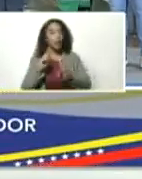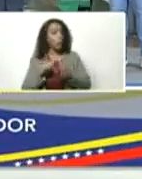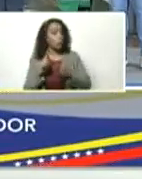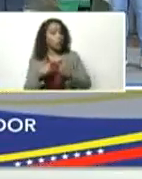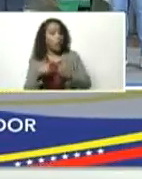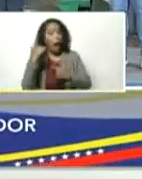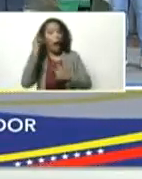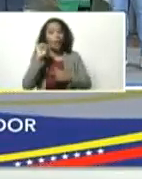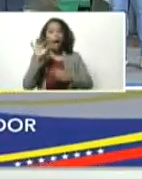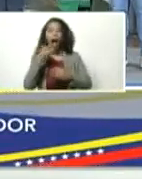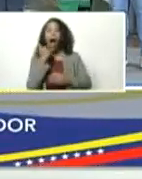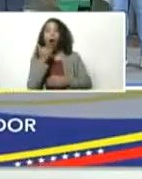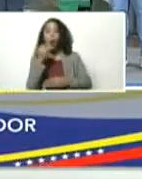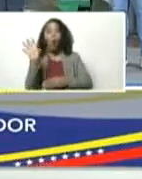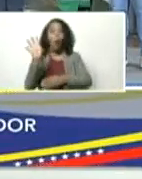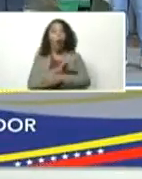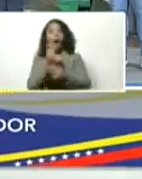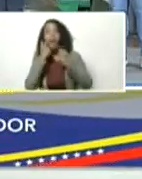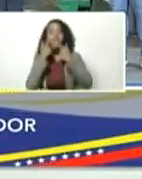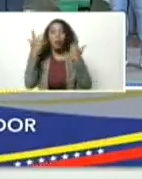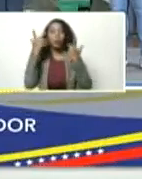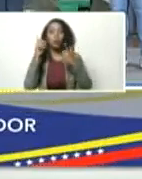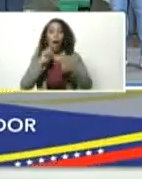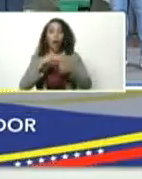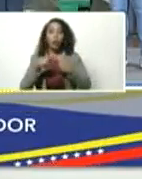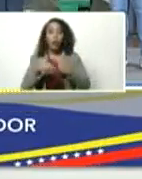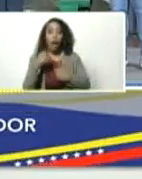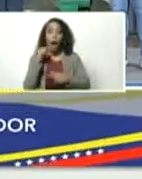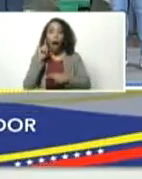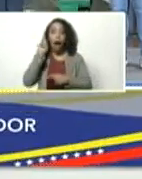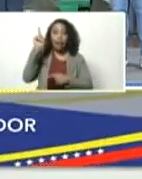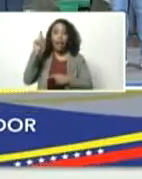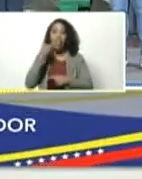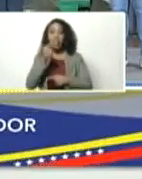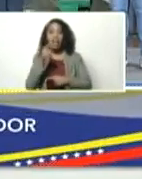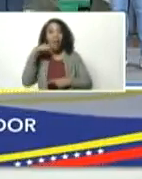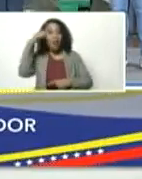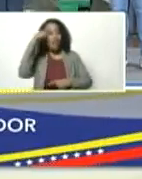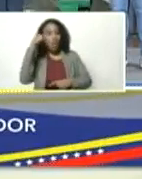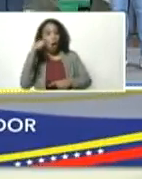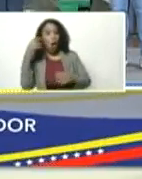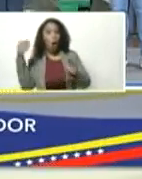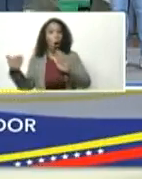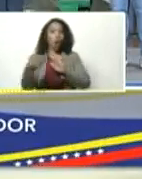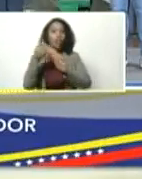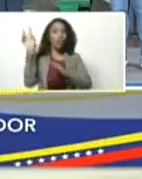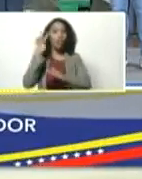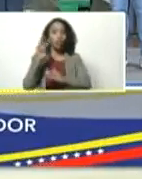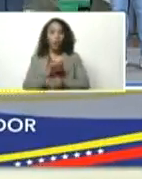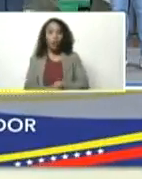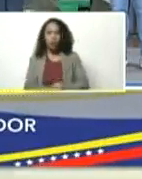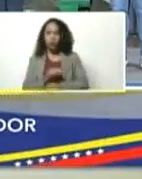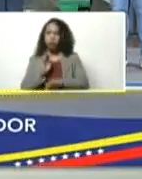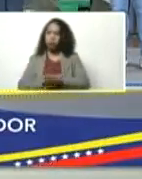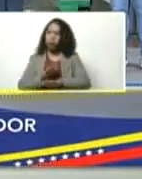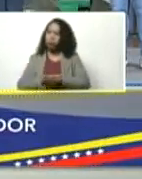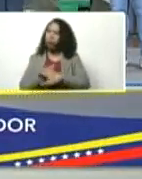hay un concierto y viene un cantante famoso, entonces alguien por allá saca un video contra Venezuela. Pero ¿por